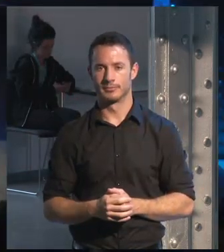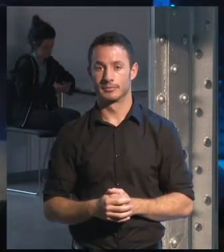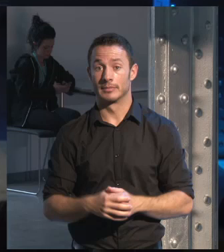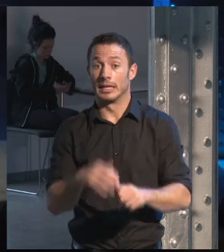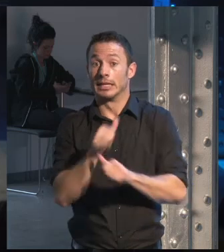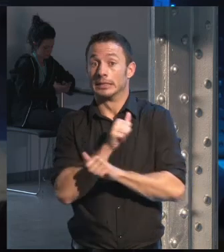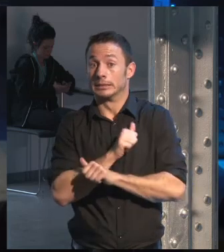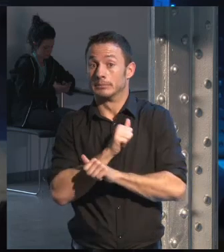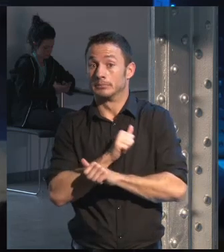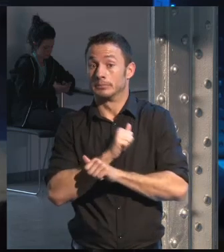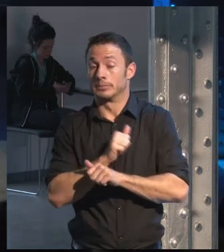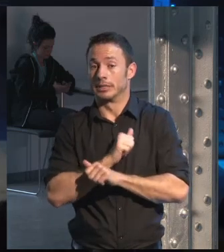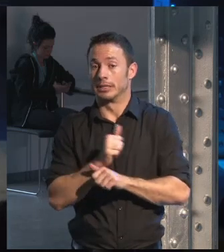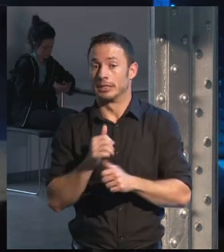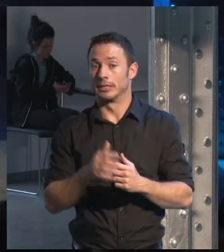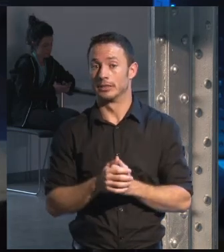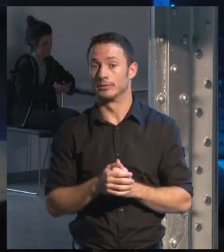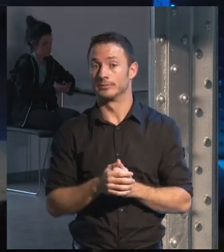Espero por lo menos haber visto...